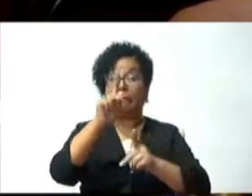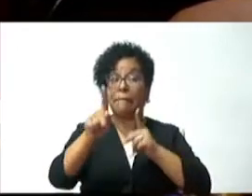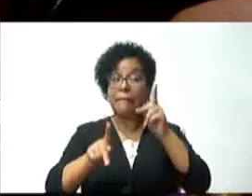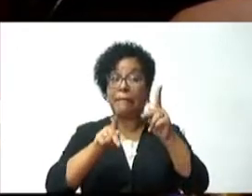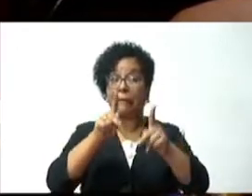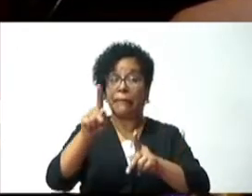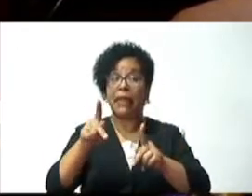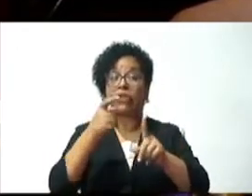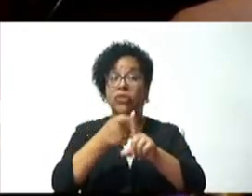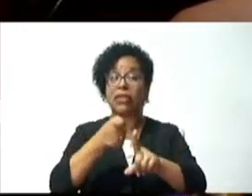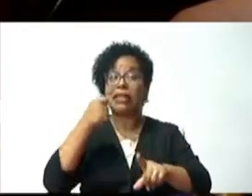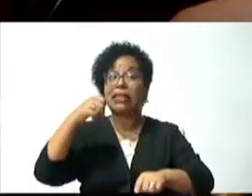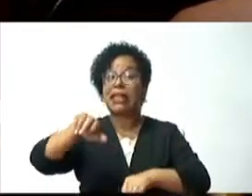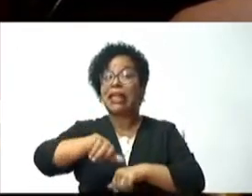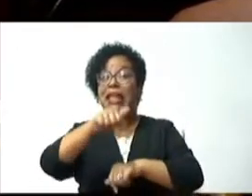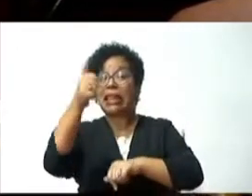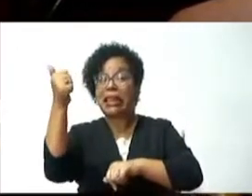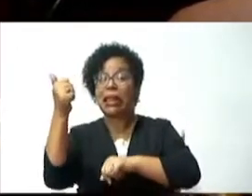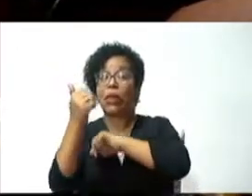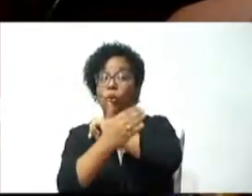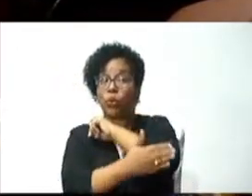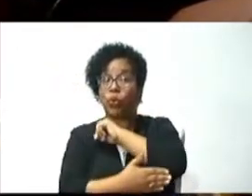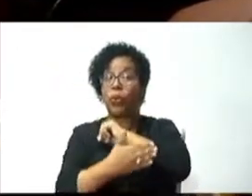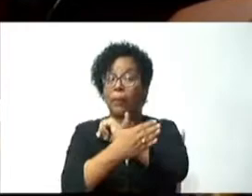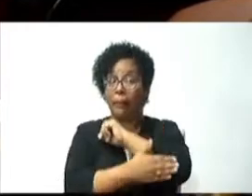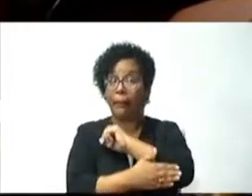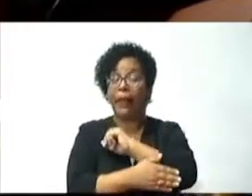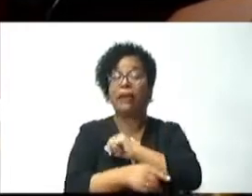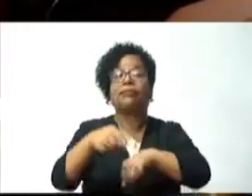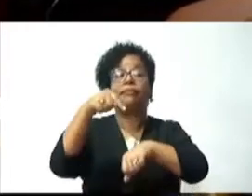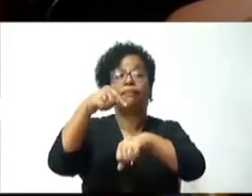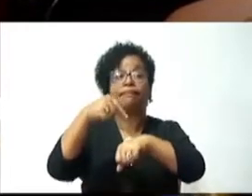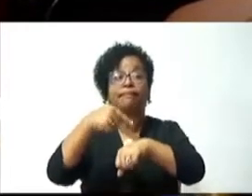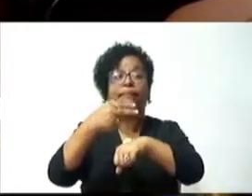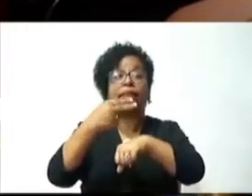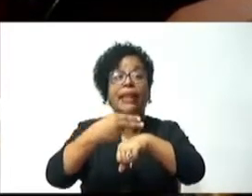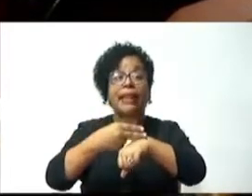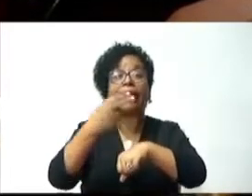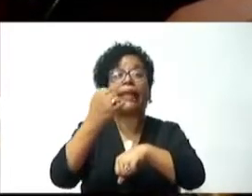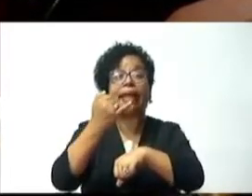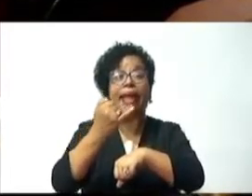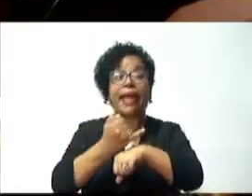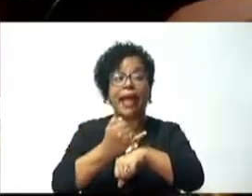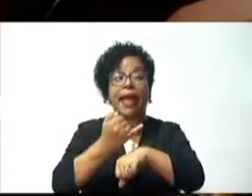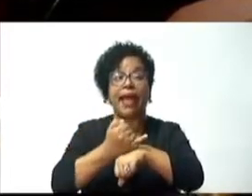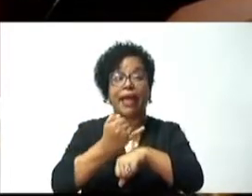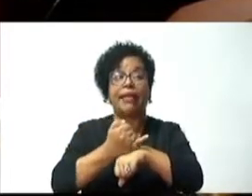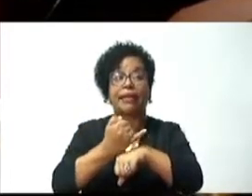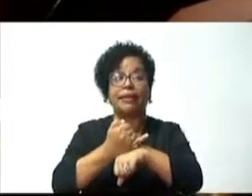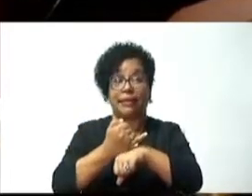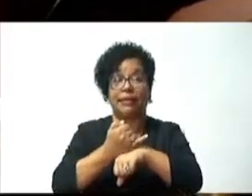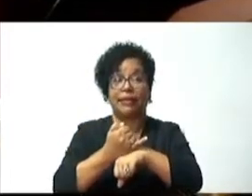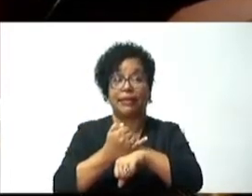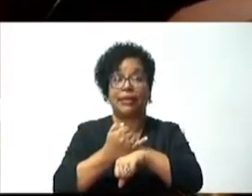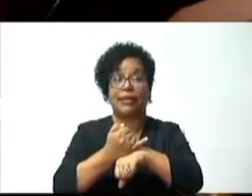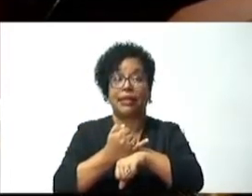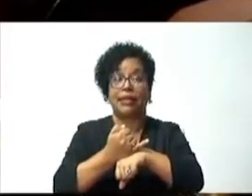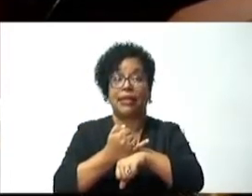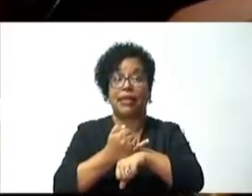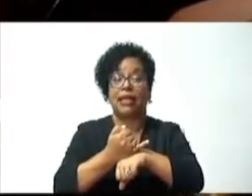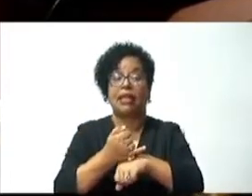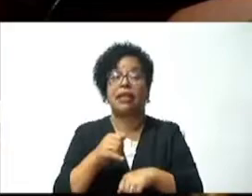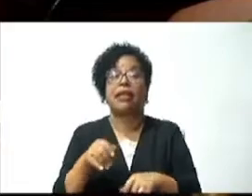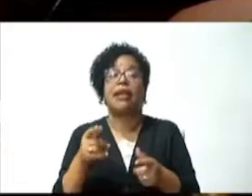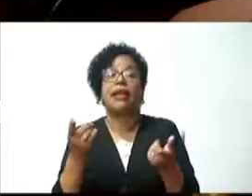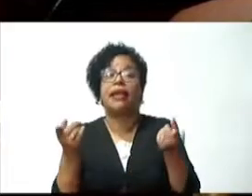que migración vaya a los municipios, a las comunidades, a los distritos, a recoger los nacionales